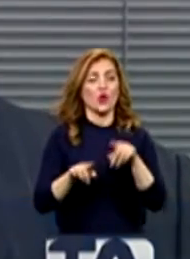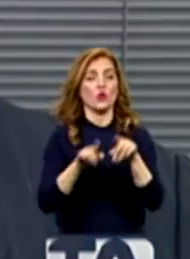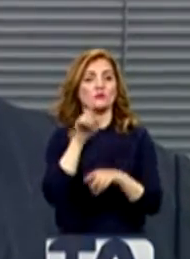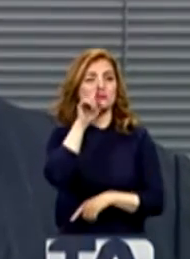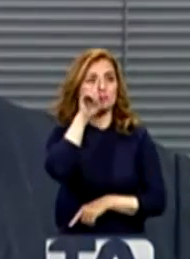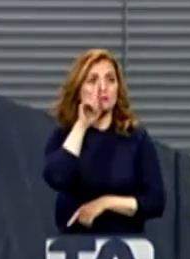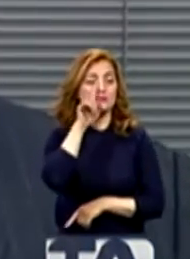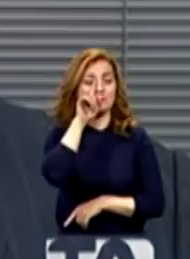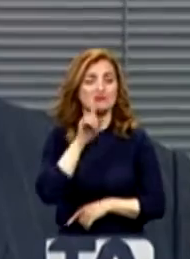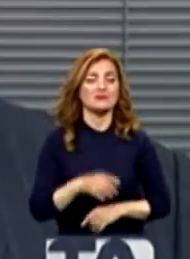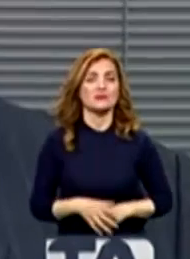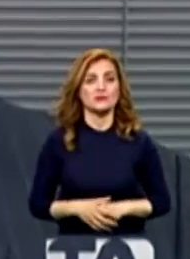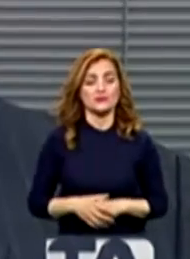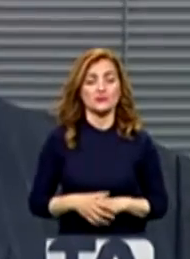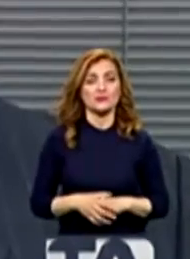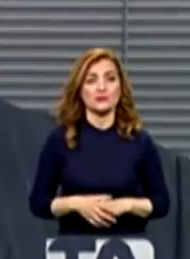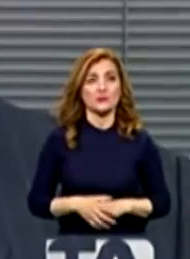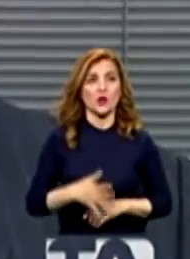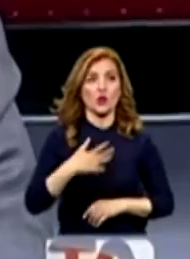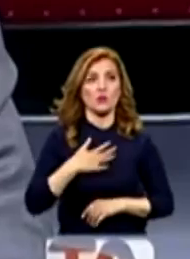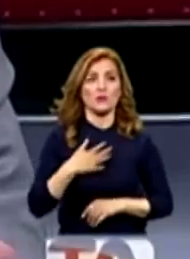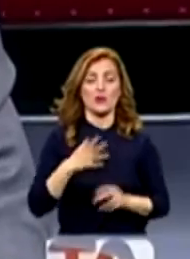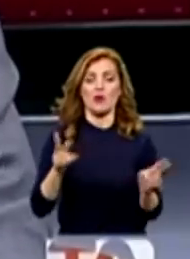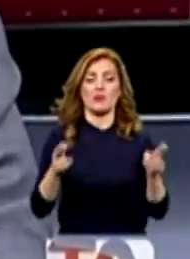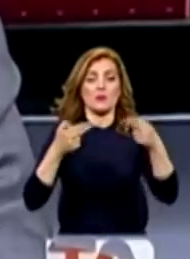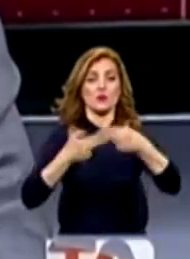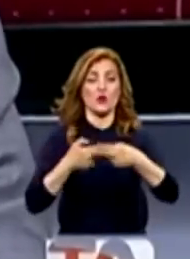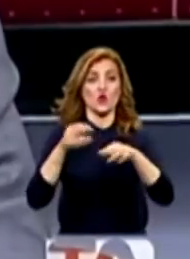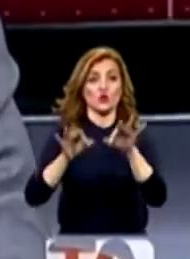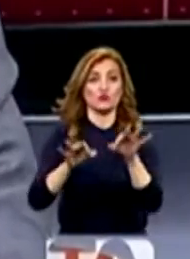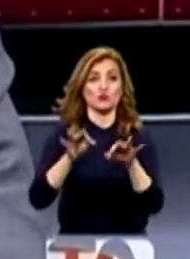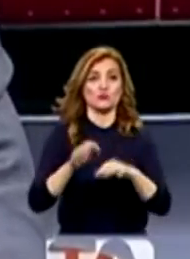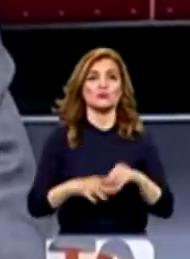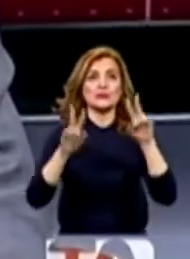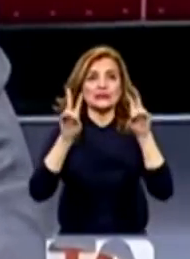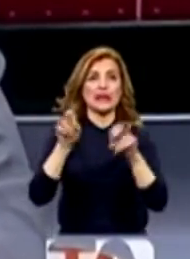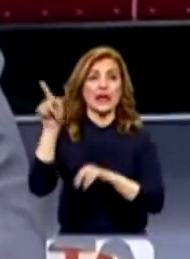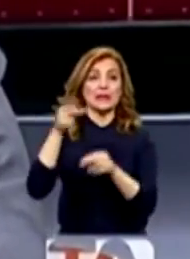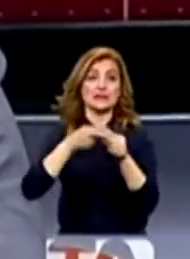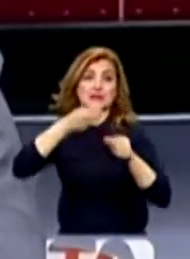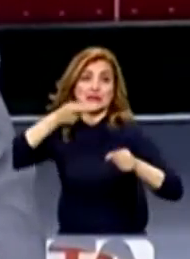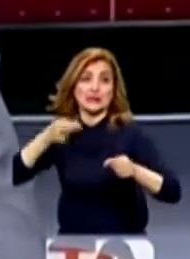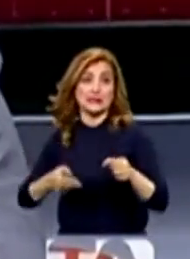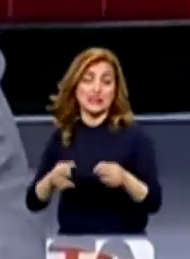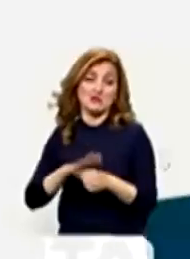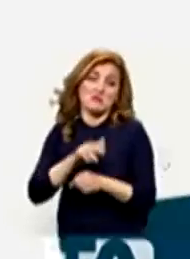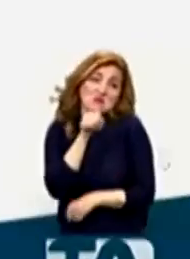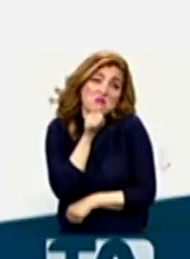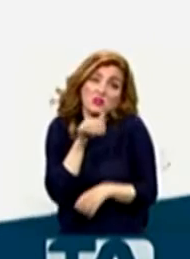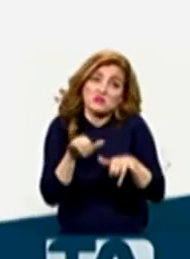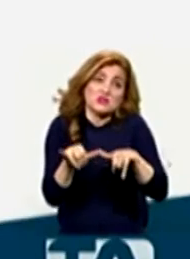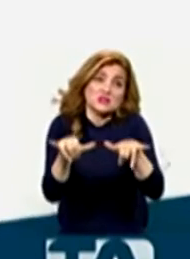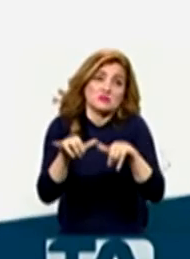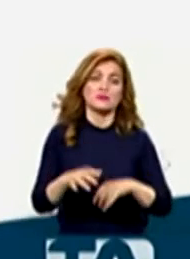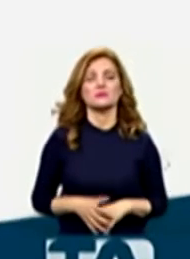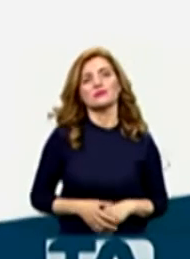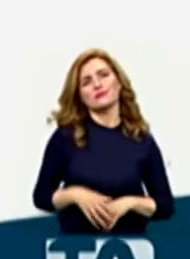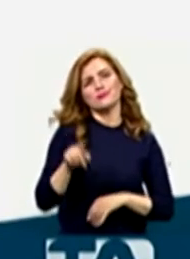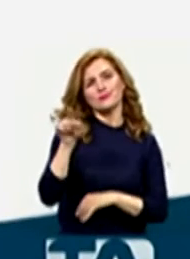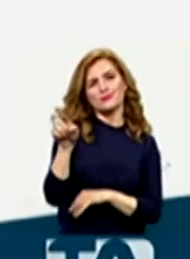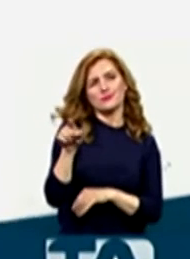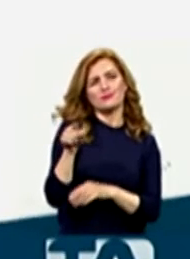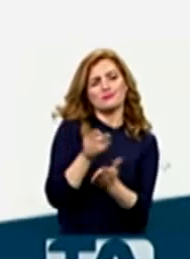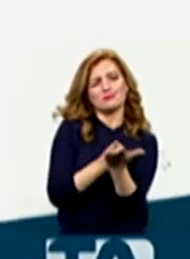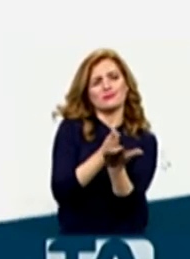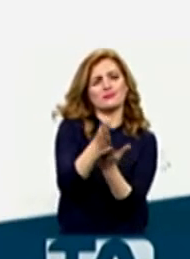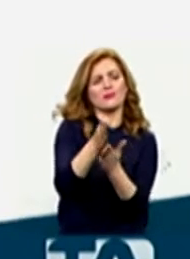o alguna persona de mi estudio jurídico. El caso terminó con su renuncia y regresó al ámbito privado. Bisueta ha marcado su